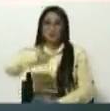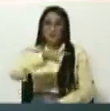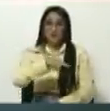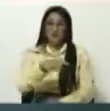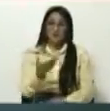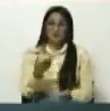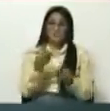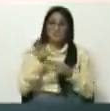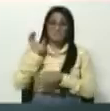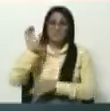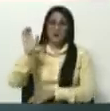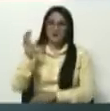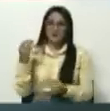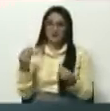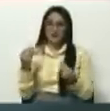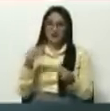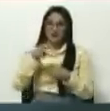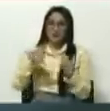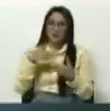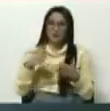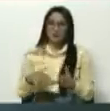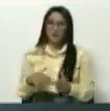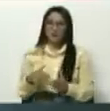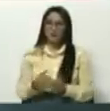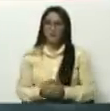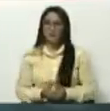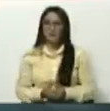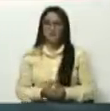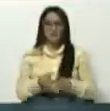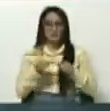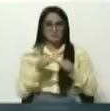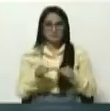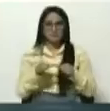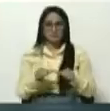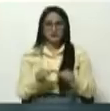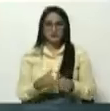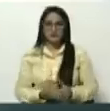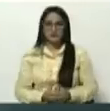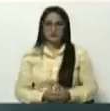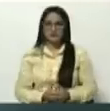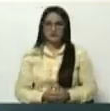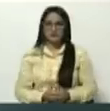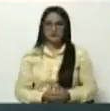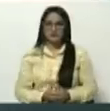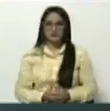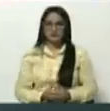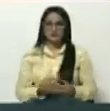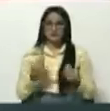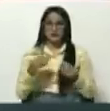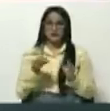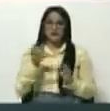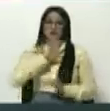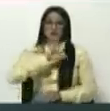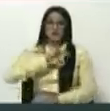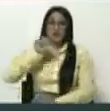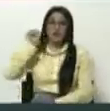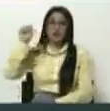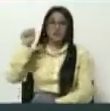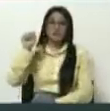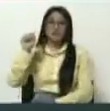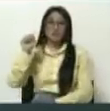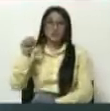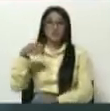garantía de patria, garantía de la revolución permanente, garantía del socialismo que